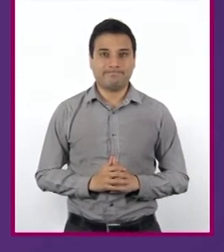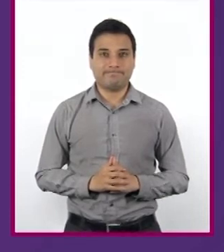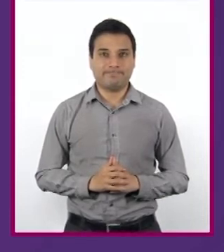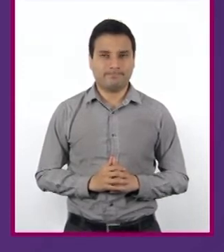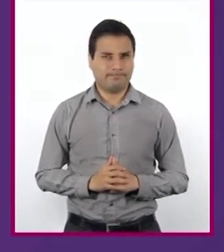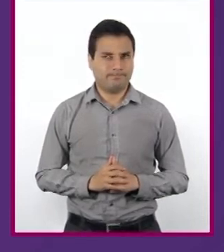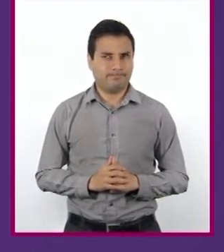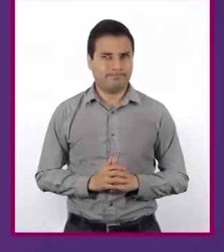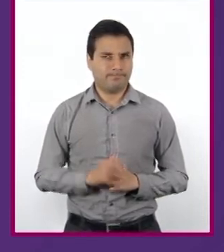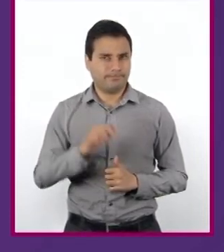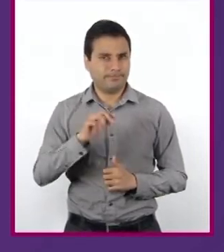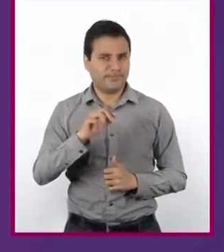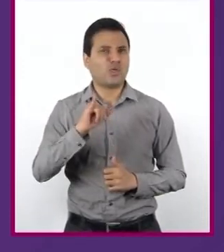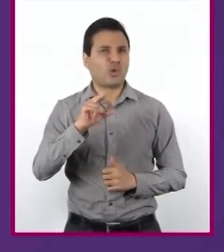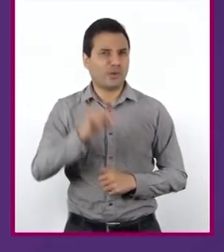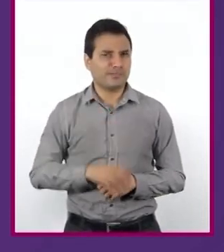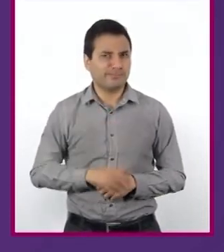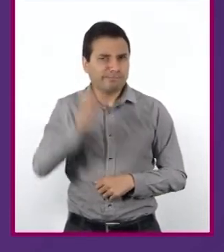¿O no?